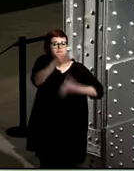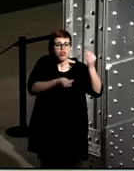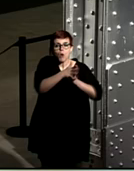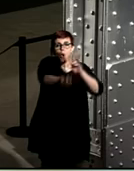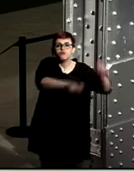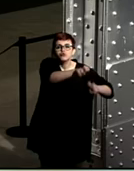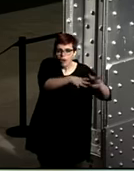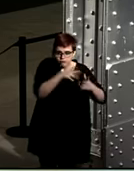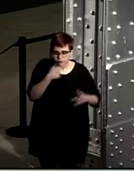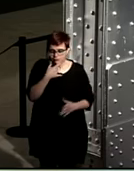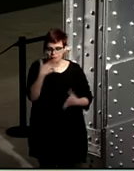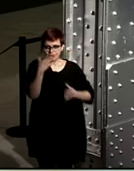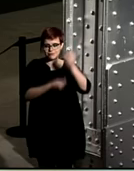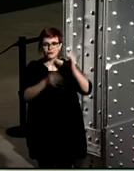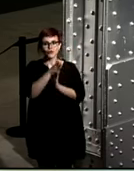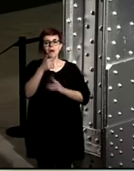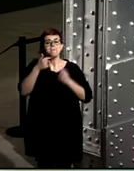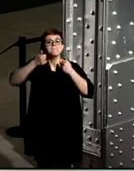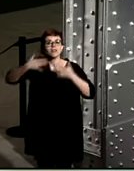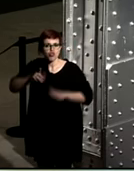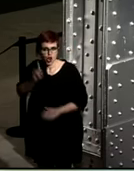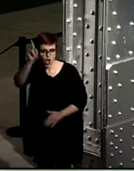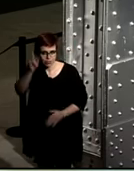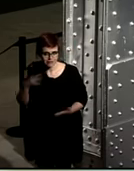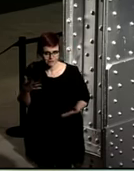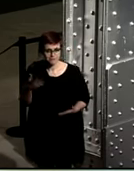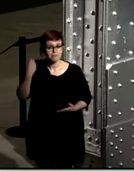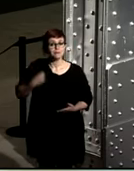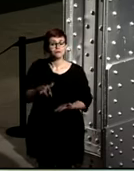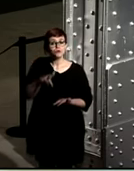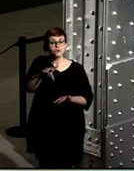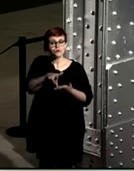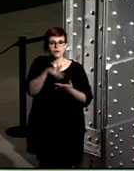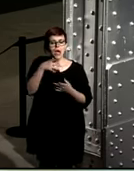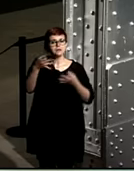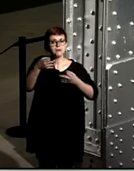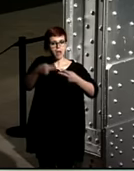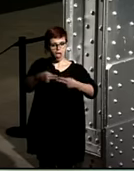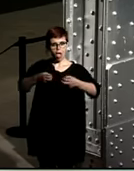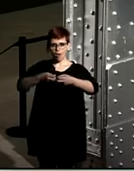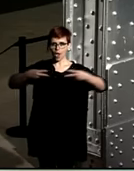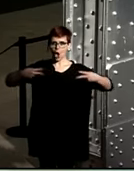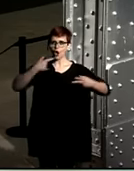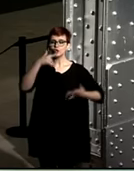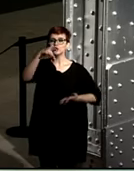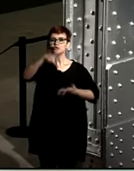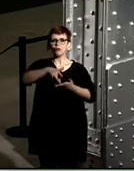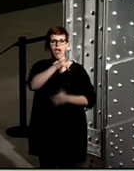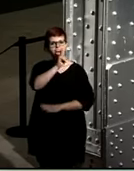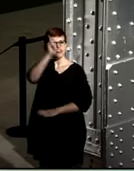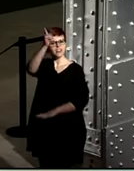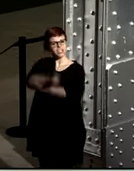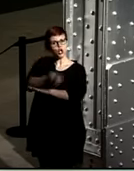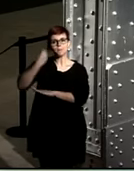pierden. Y me da la sensación de que a partir de ahora, cada vez que hagas una película, pondrán abajo del director de Perdiendo el